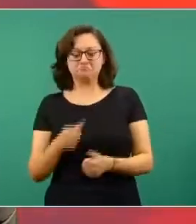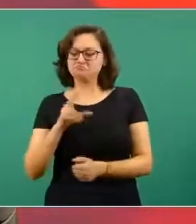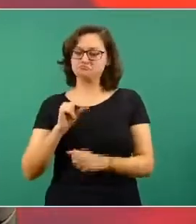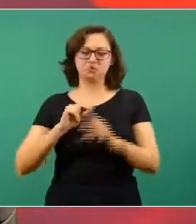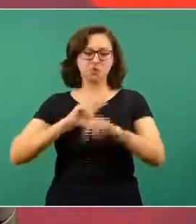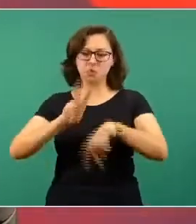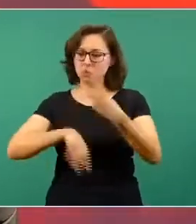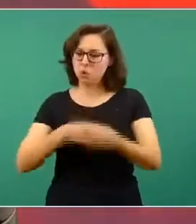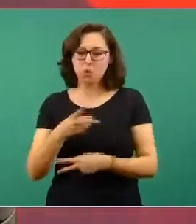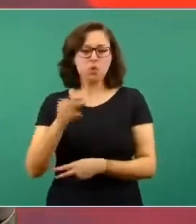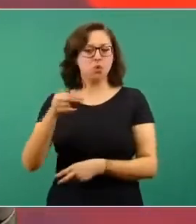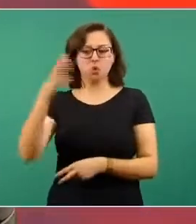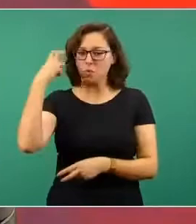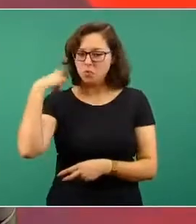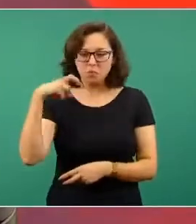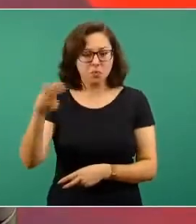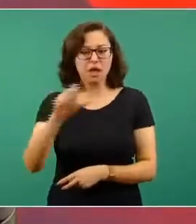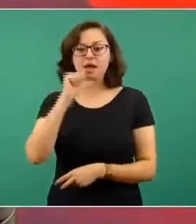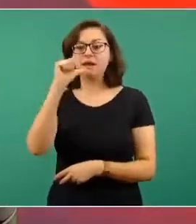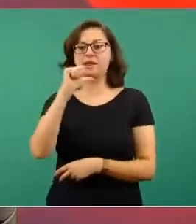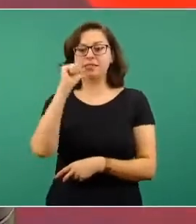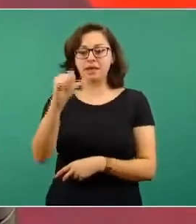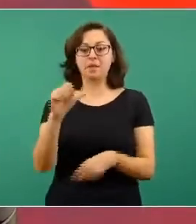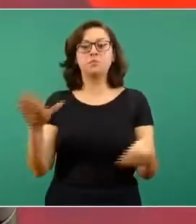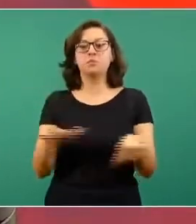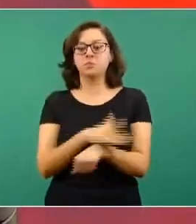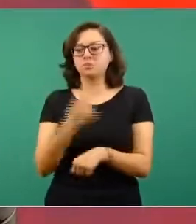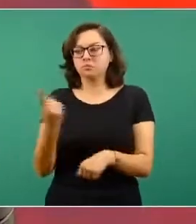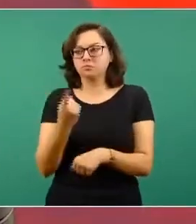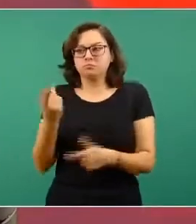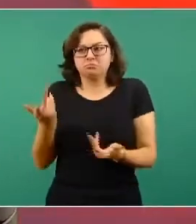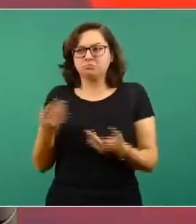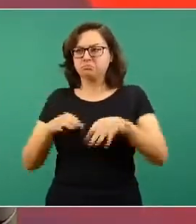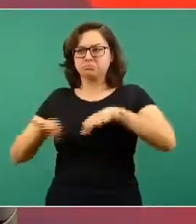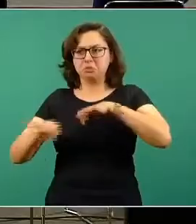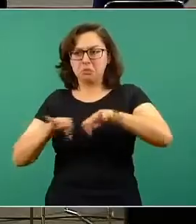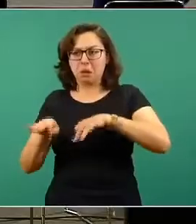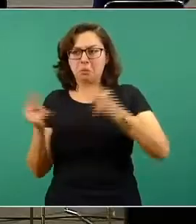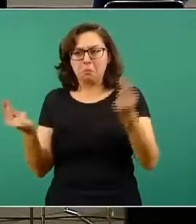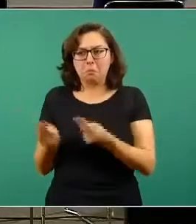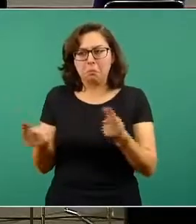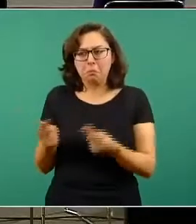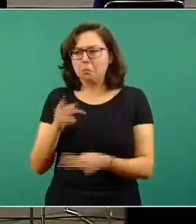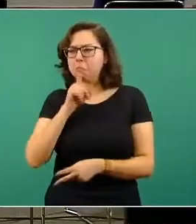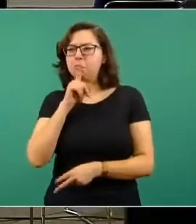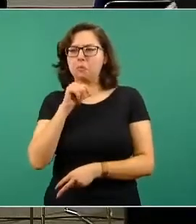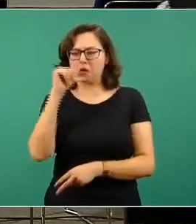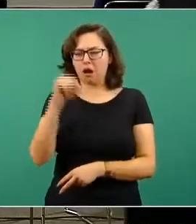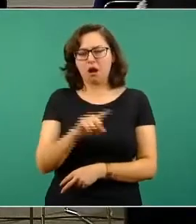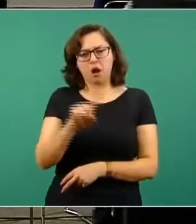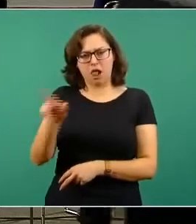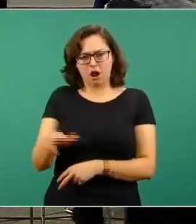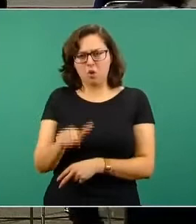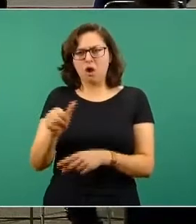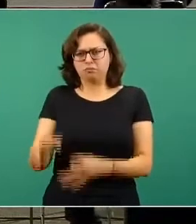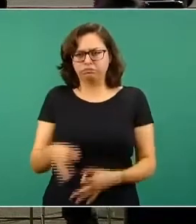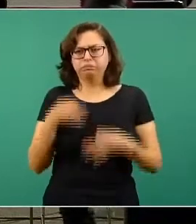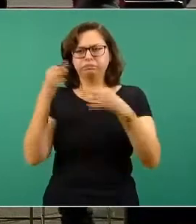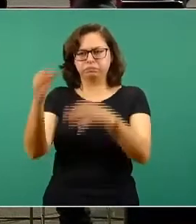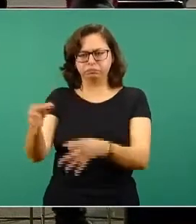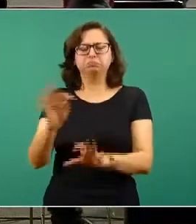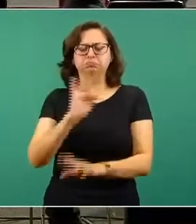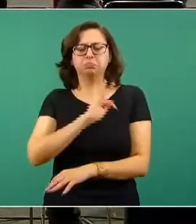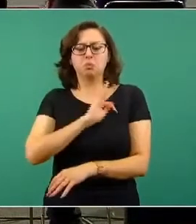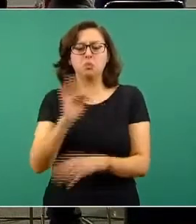viajo, porque identifico que esta actividad no es esencial, no es una urgencia y puedo postergarla, obviamente, para más